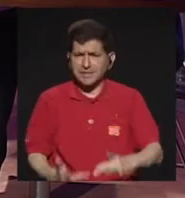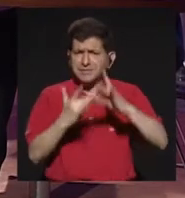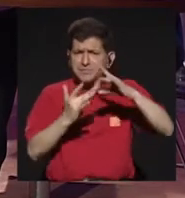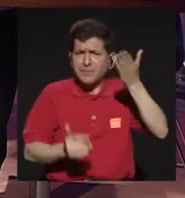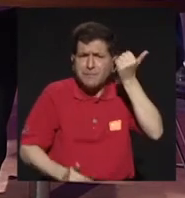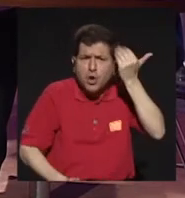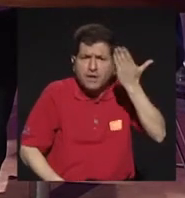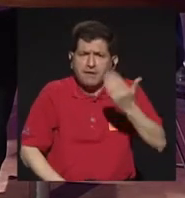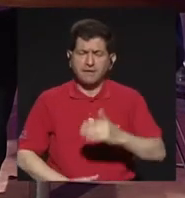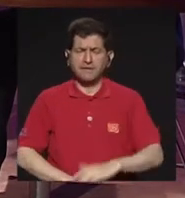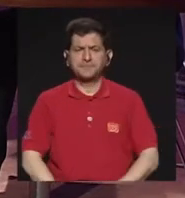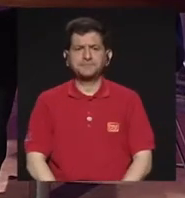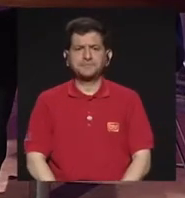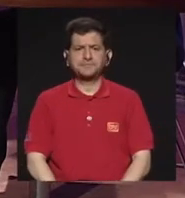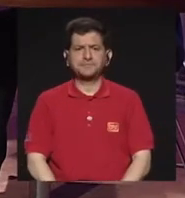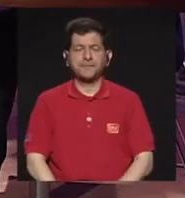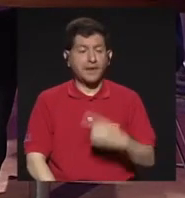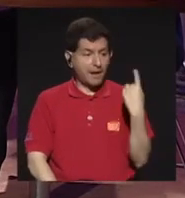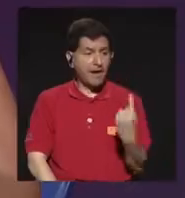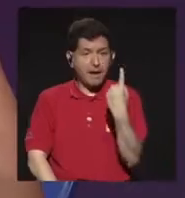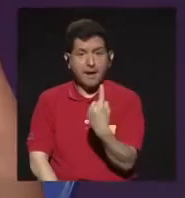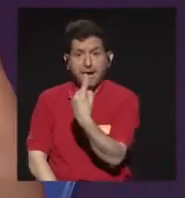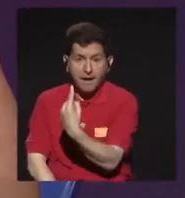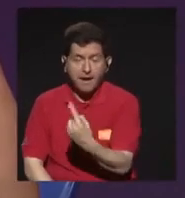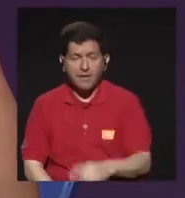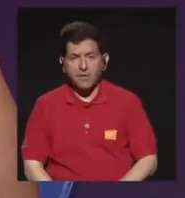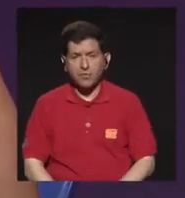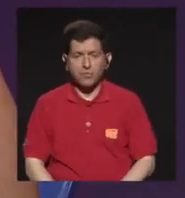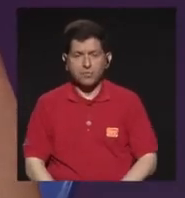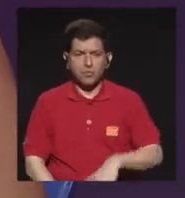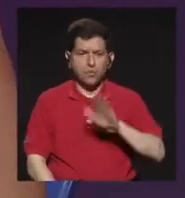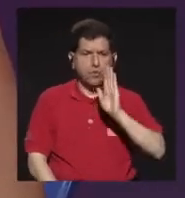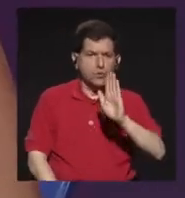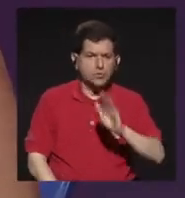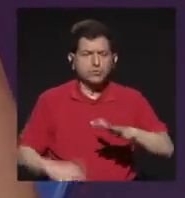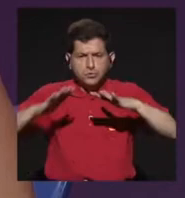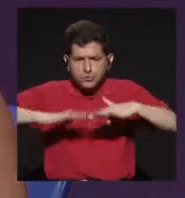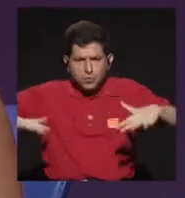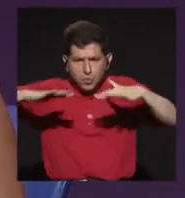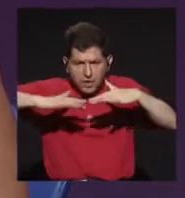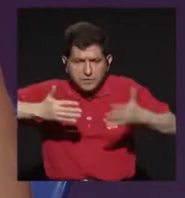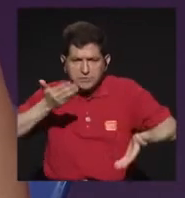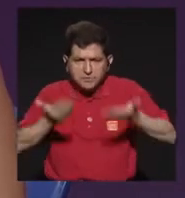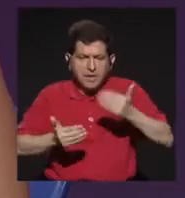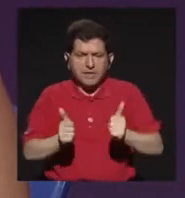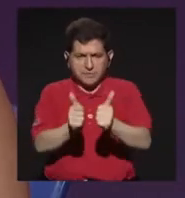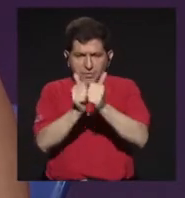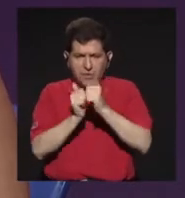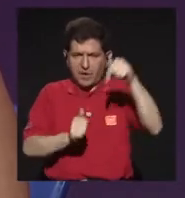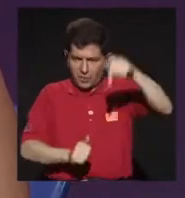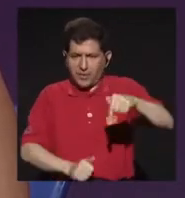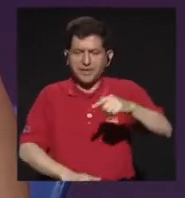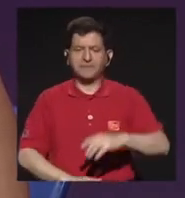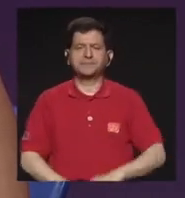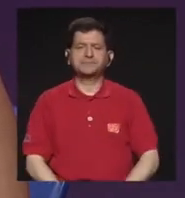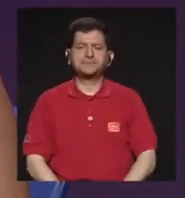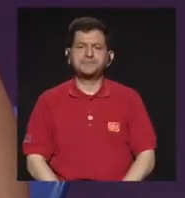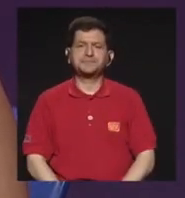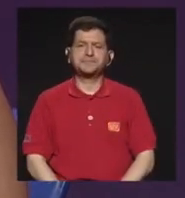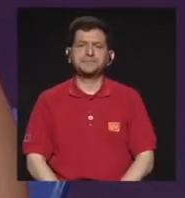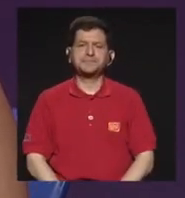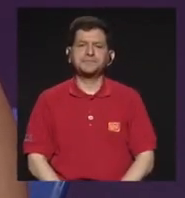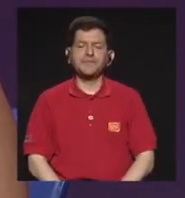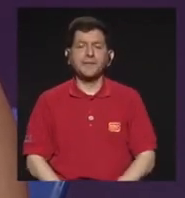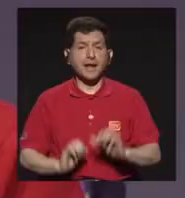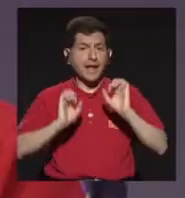particular? Desde cada uno o desde su ámbito en el cual nos acompaña el día de hoy. Bueno,